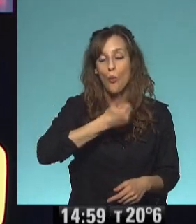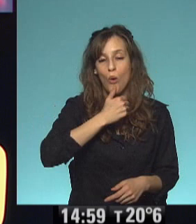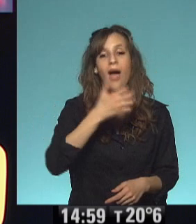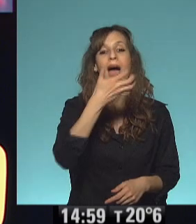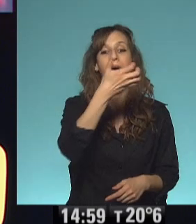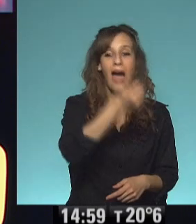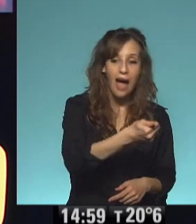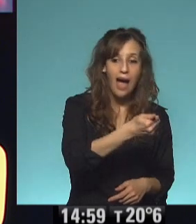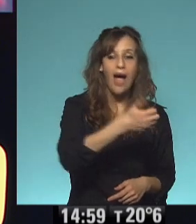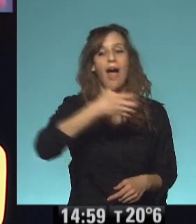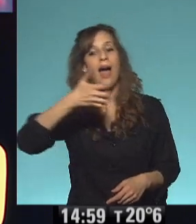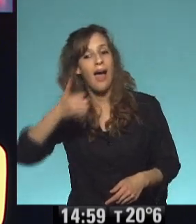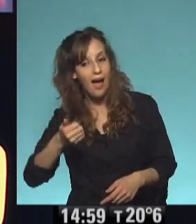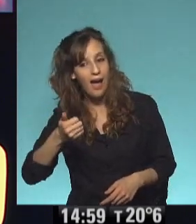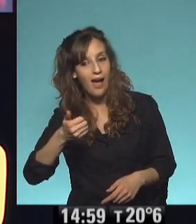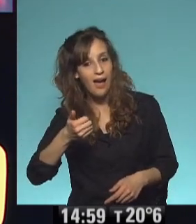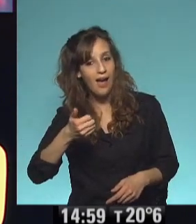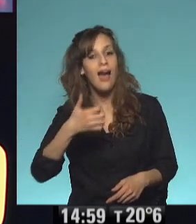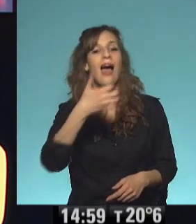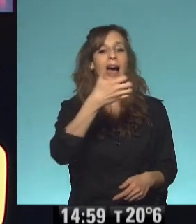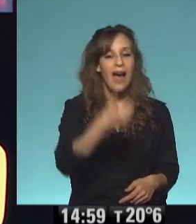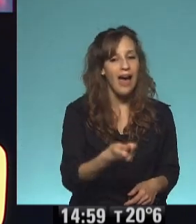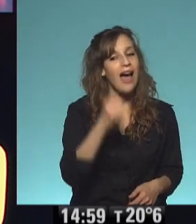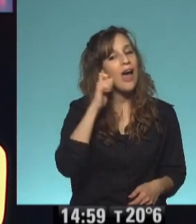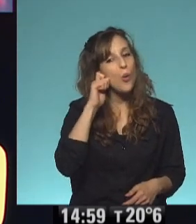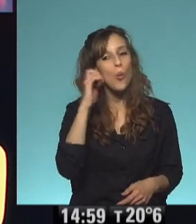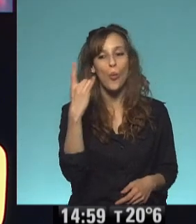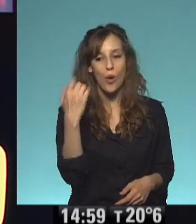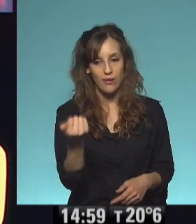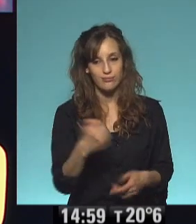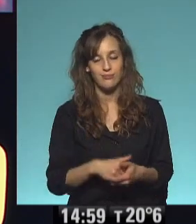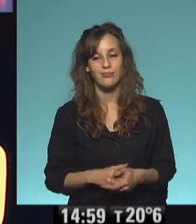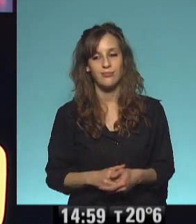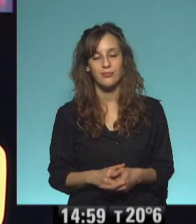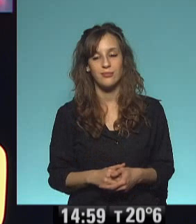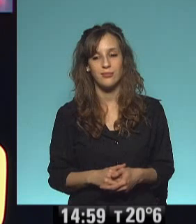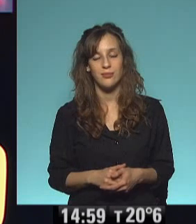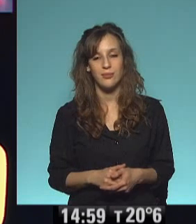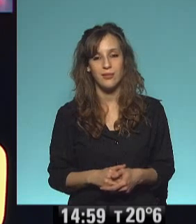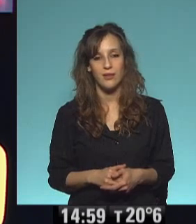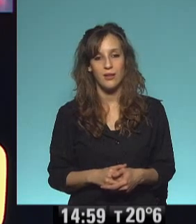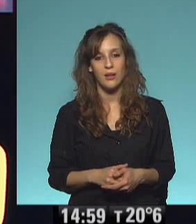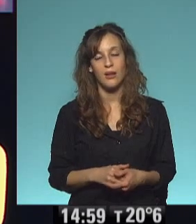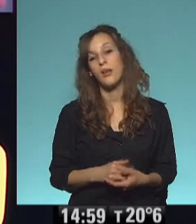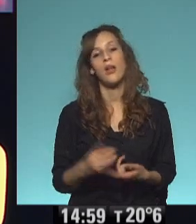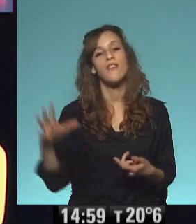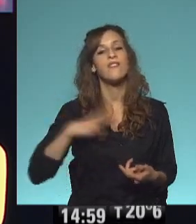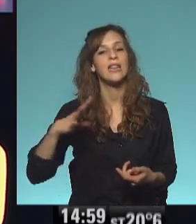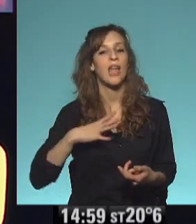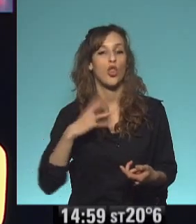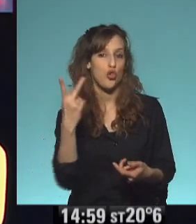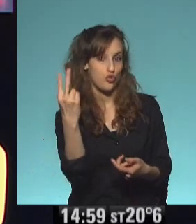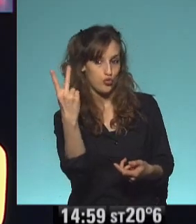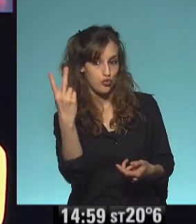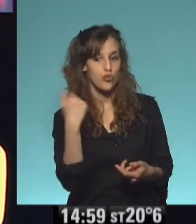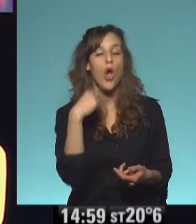termina con A. Agua. ¿Pueden señalar en casa? Muy bien. Perfecto. Y a ver el hombre. Y nos queda hombre y lobo. Hombre y